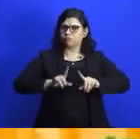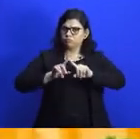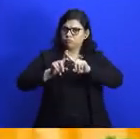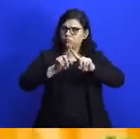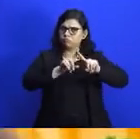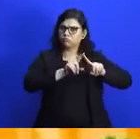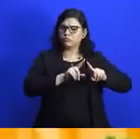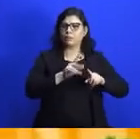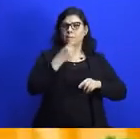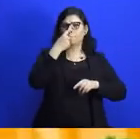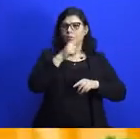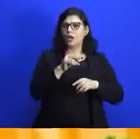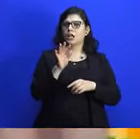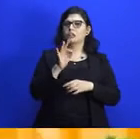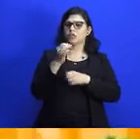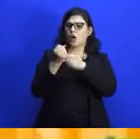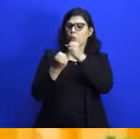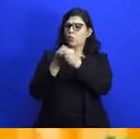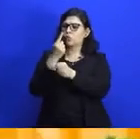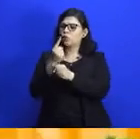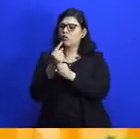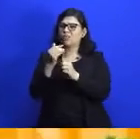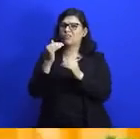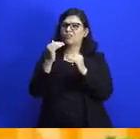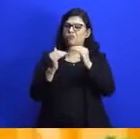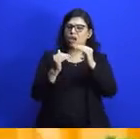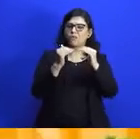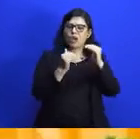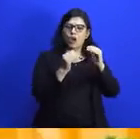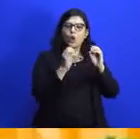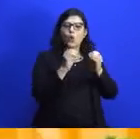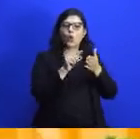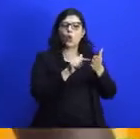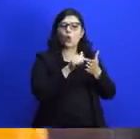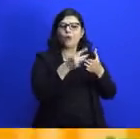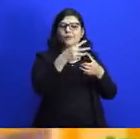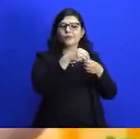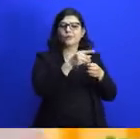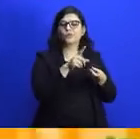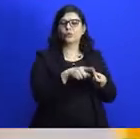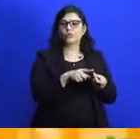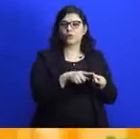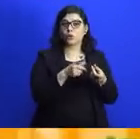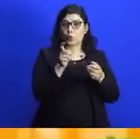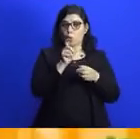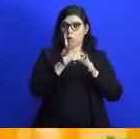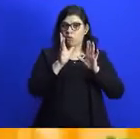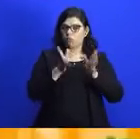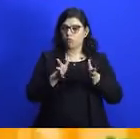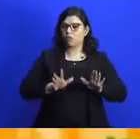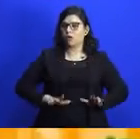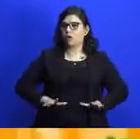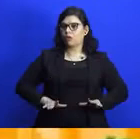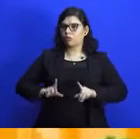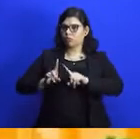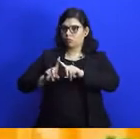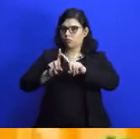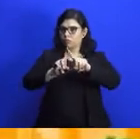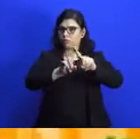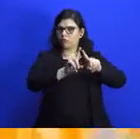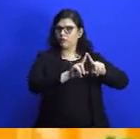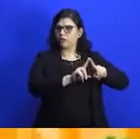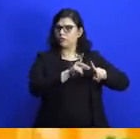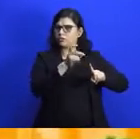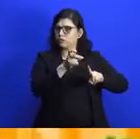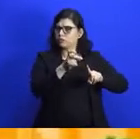de igualdad de oportunidades y espacios de inclusión. Y una vez que hemos visto que las diferencias impactan e